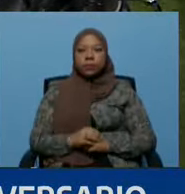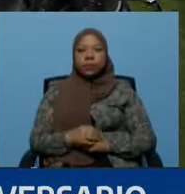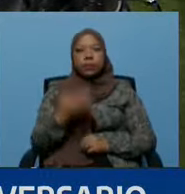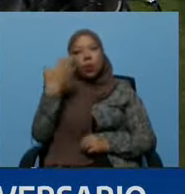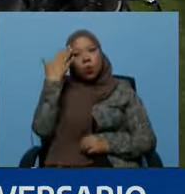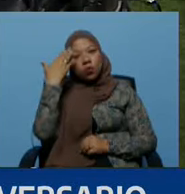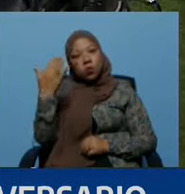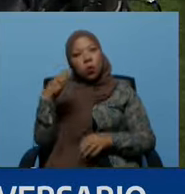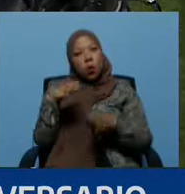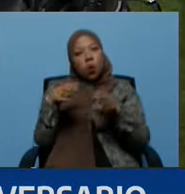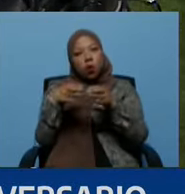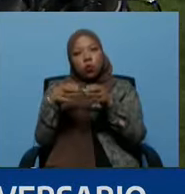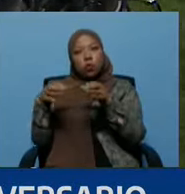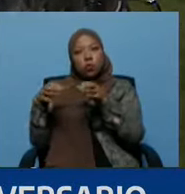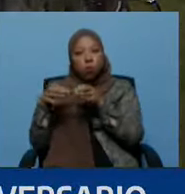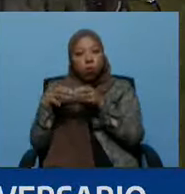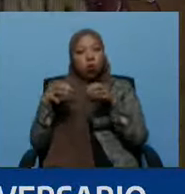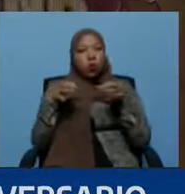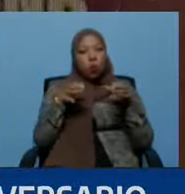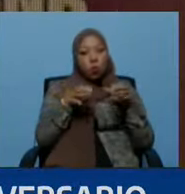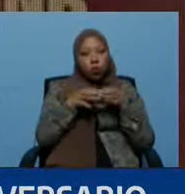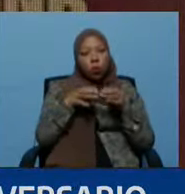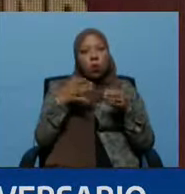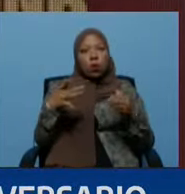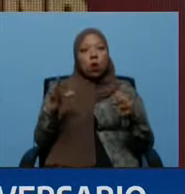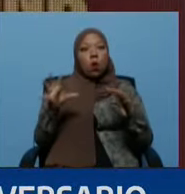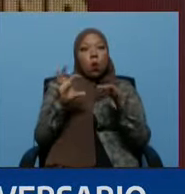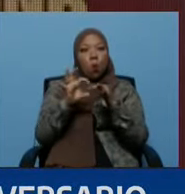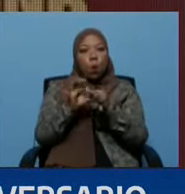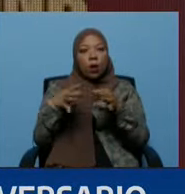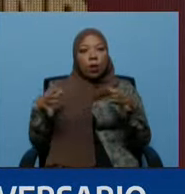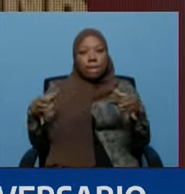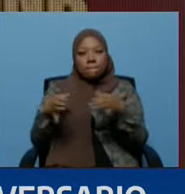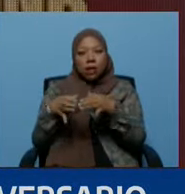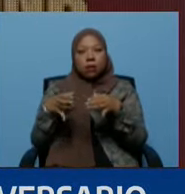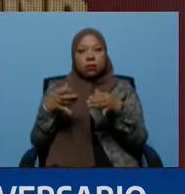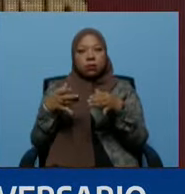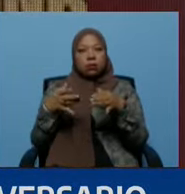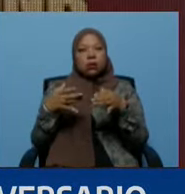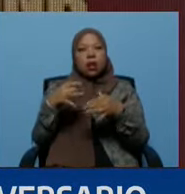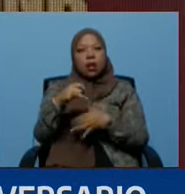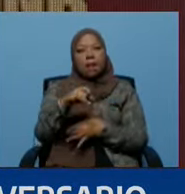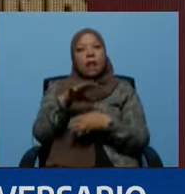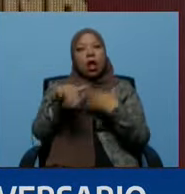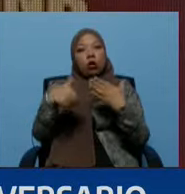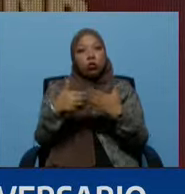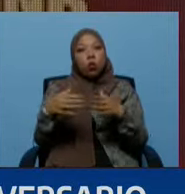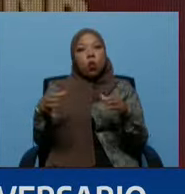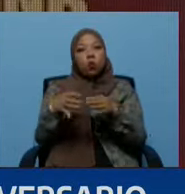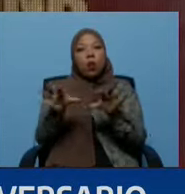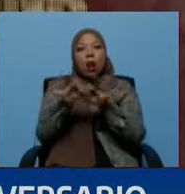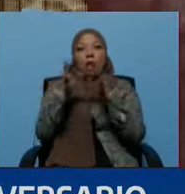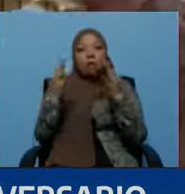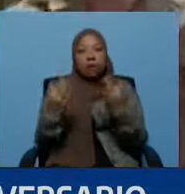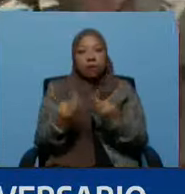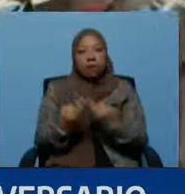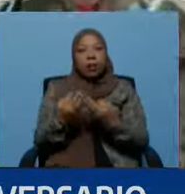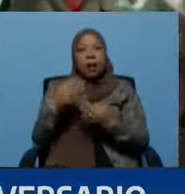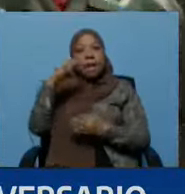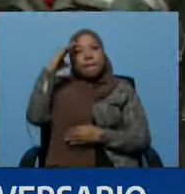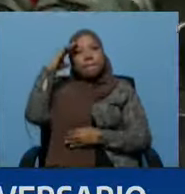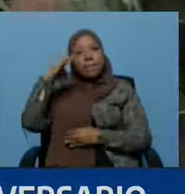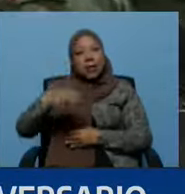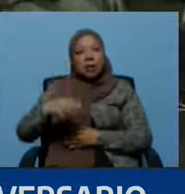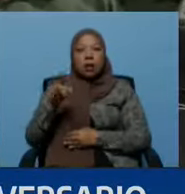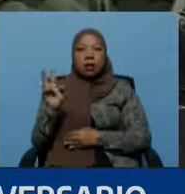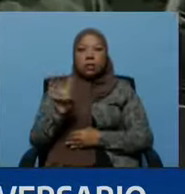todos sus comandos, todas sus unidades, a toda la gran familia militar de